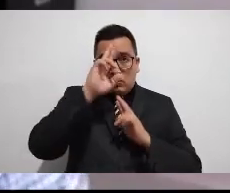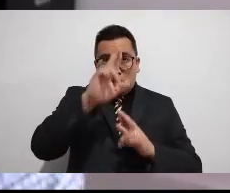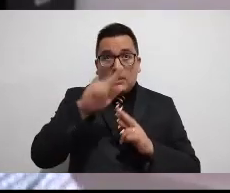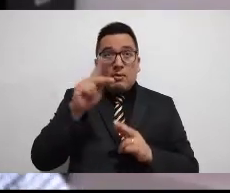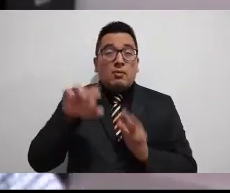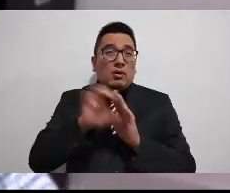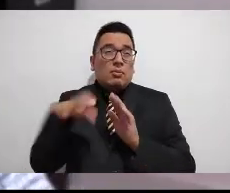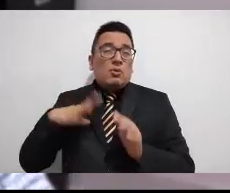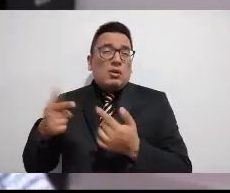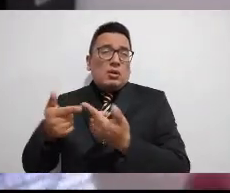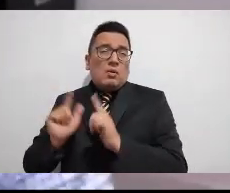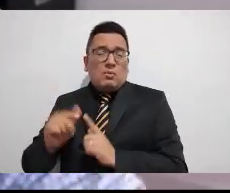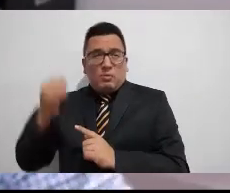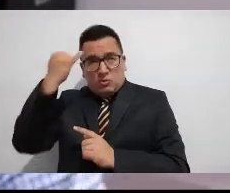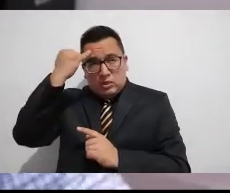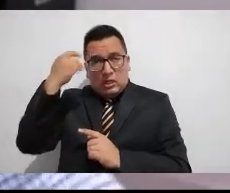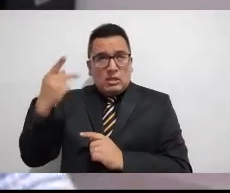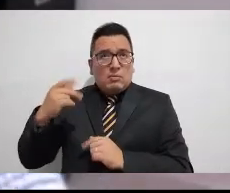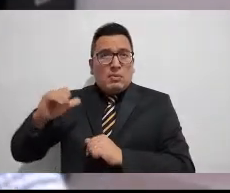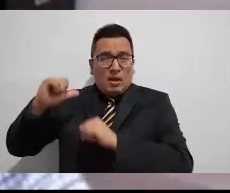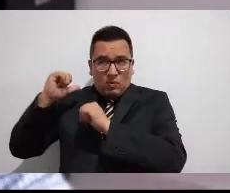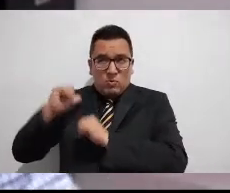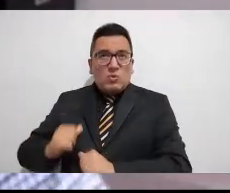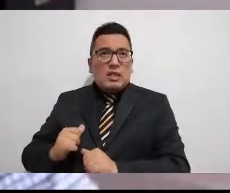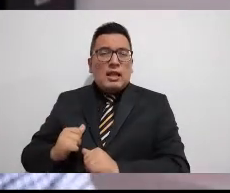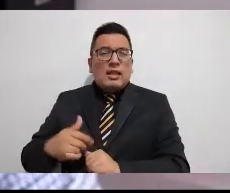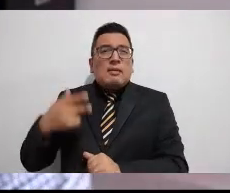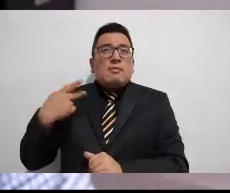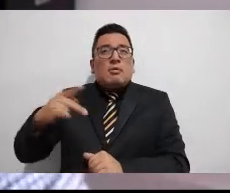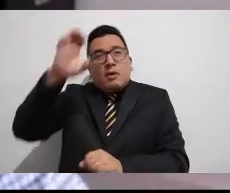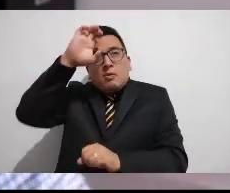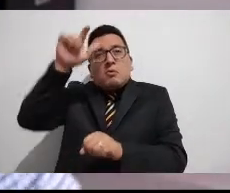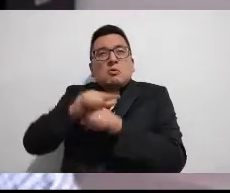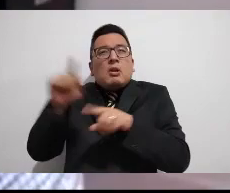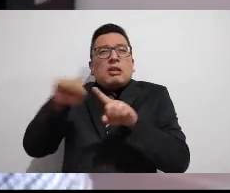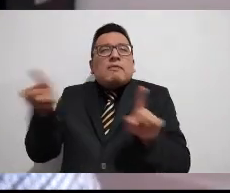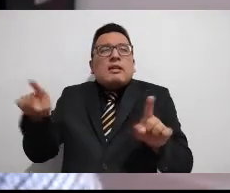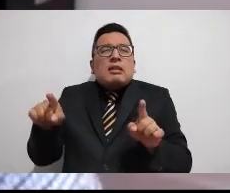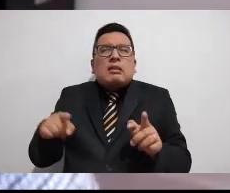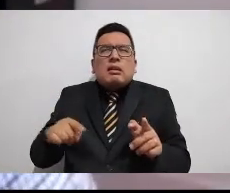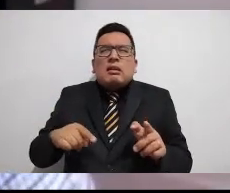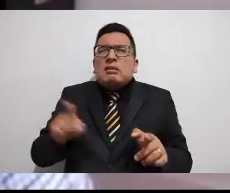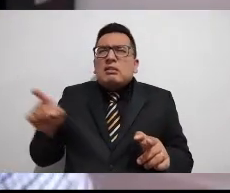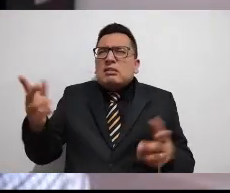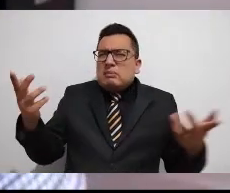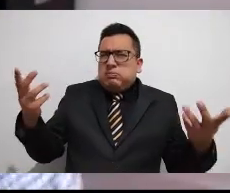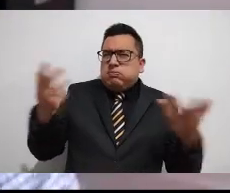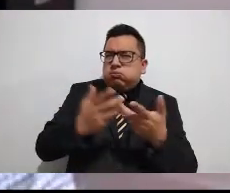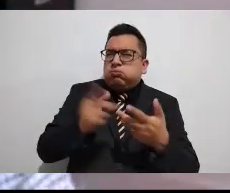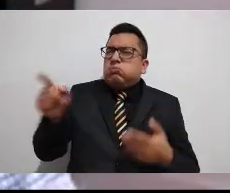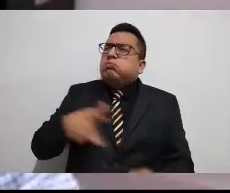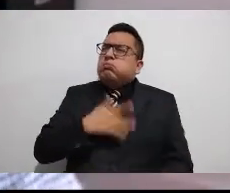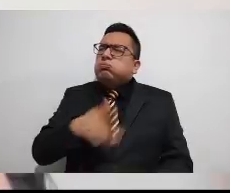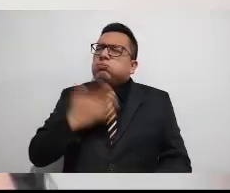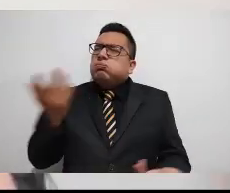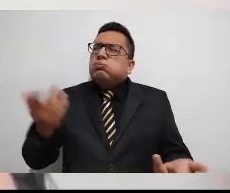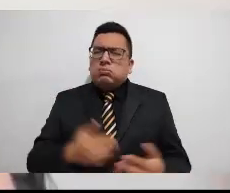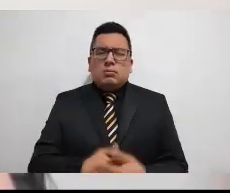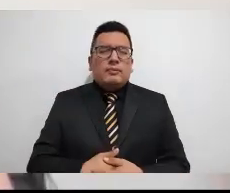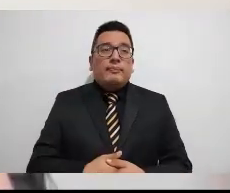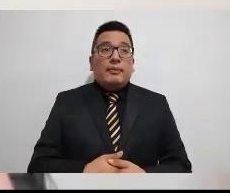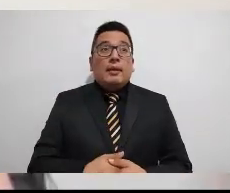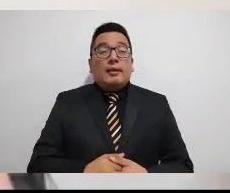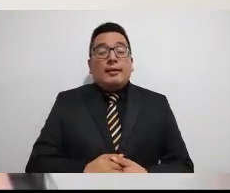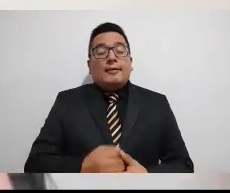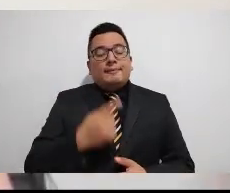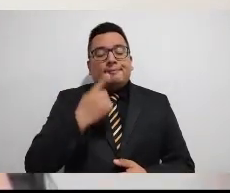que hay pueblos que no permitan a sus mujeres ejercer derechos libremente? ¿Cuál es tu opinión al respecto? Mira, yo creo que hay